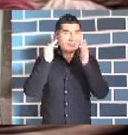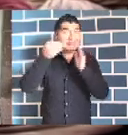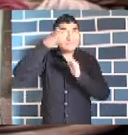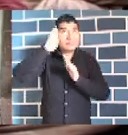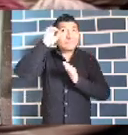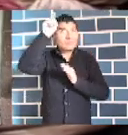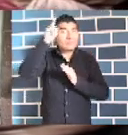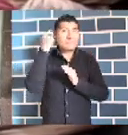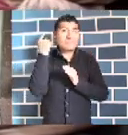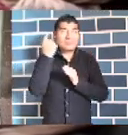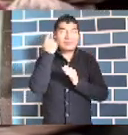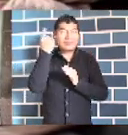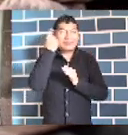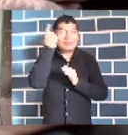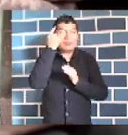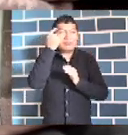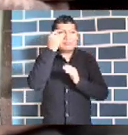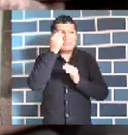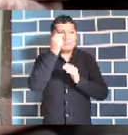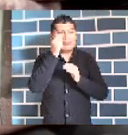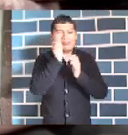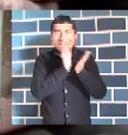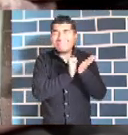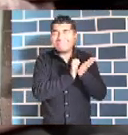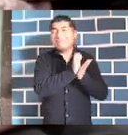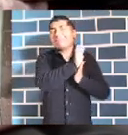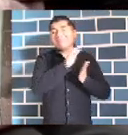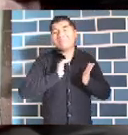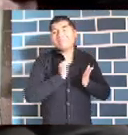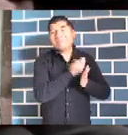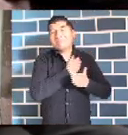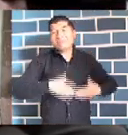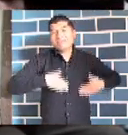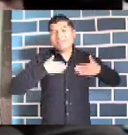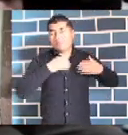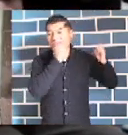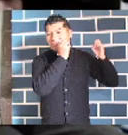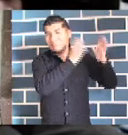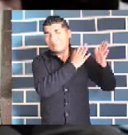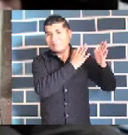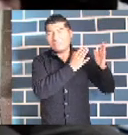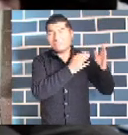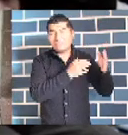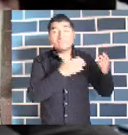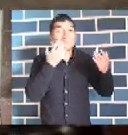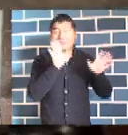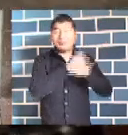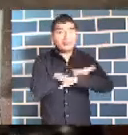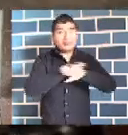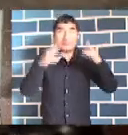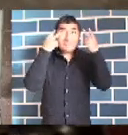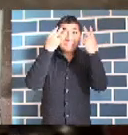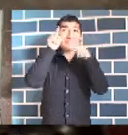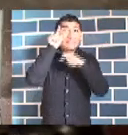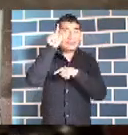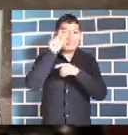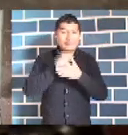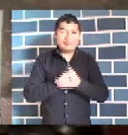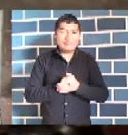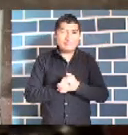dios está siendo relegado de nuestras vidas porque ya no se le escucha